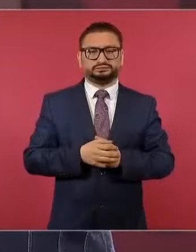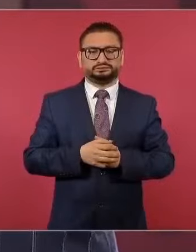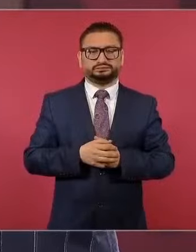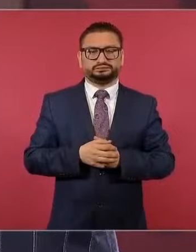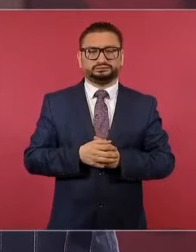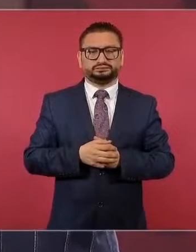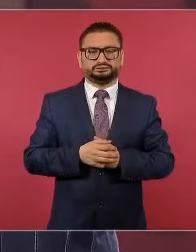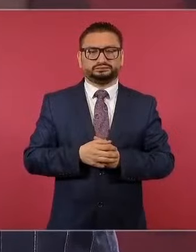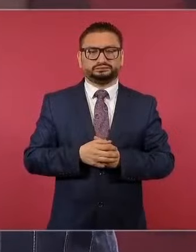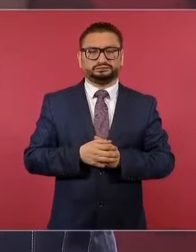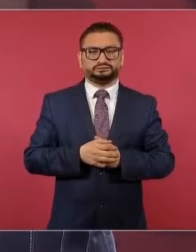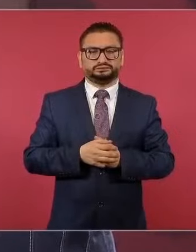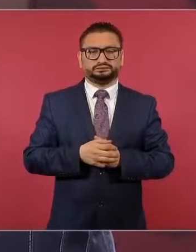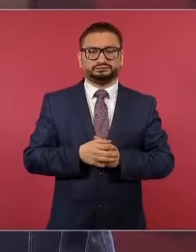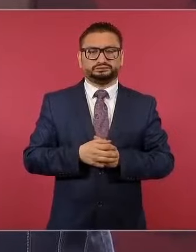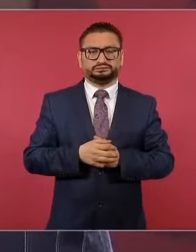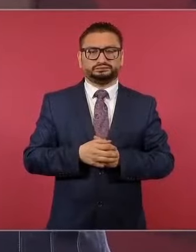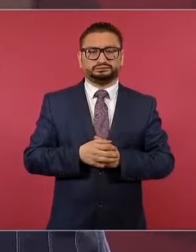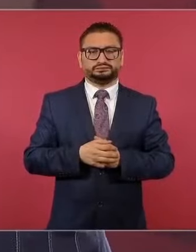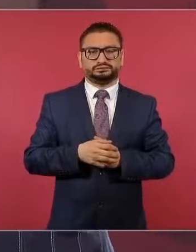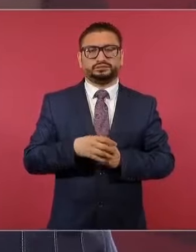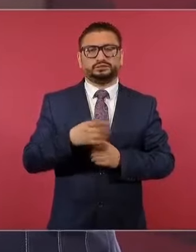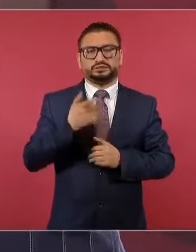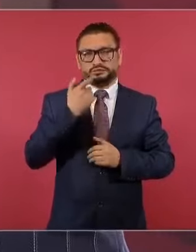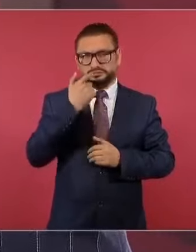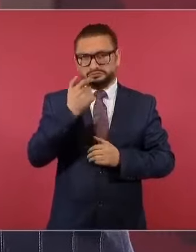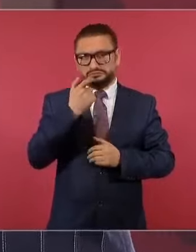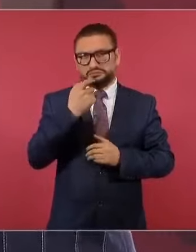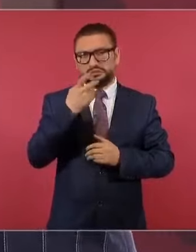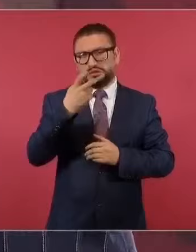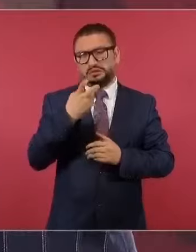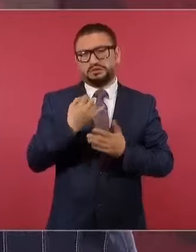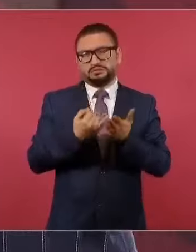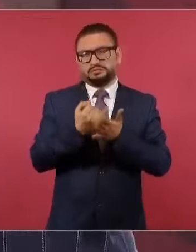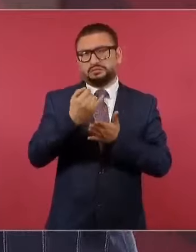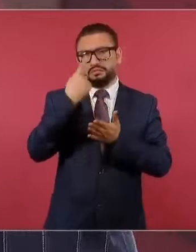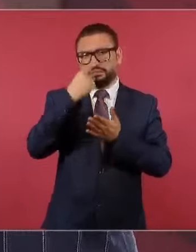son para ella y para Jesús.